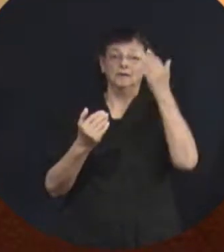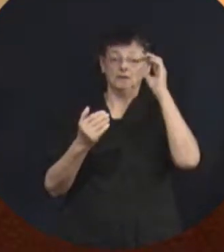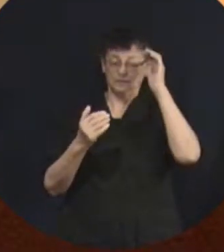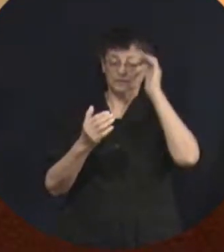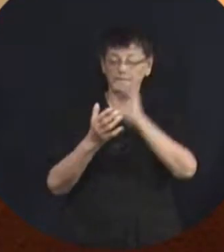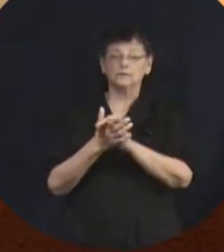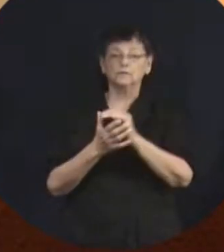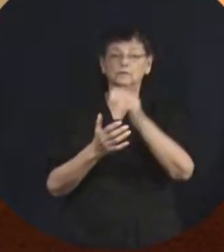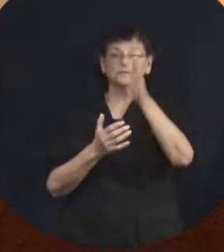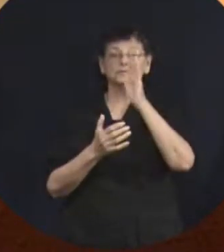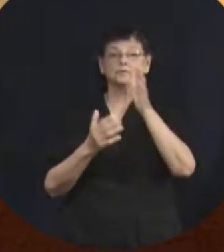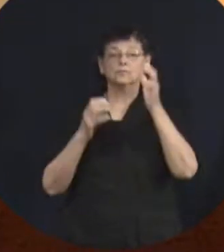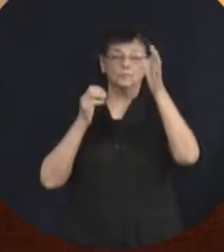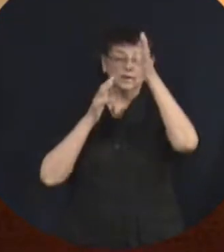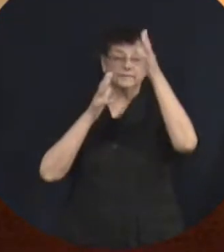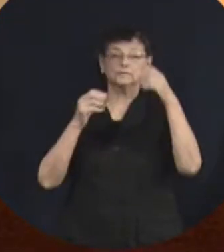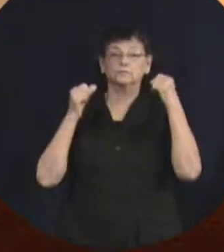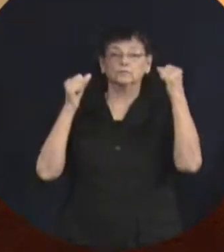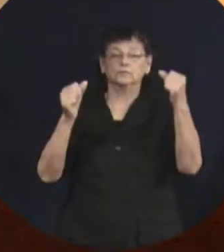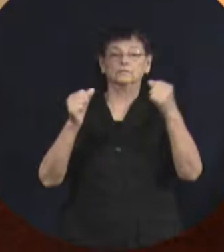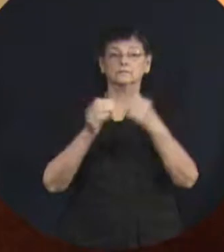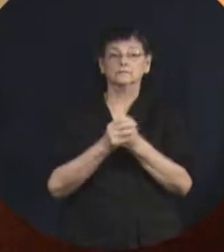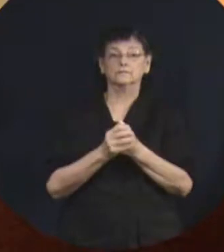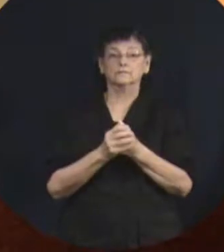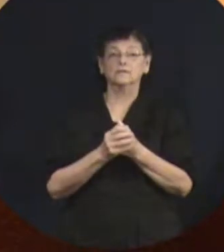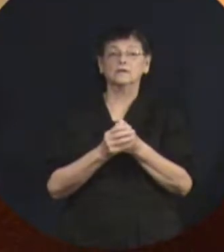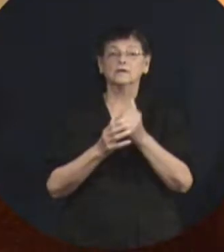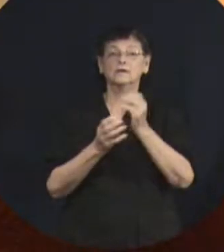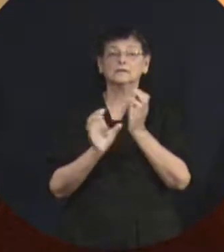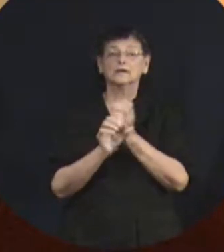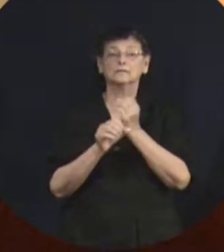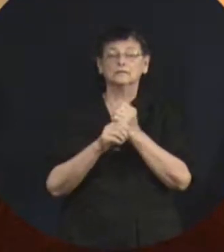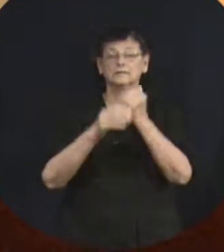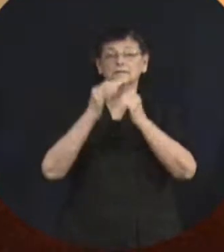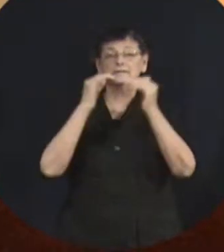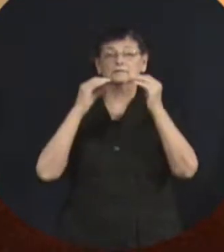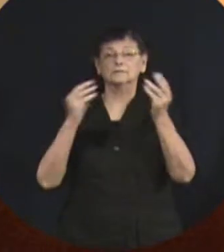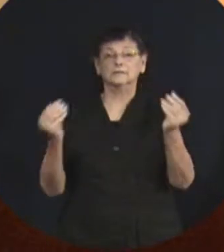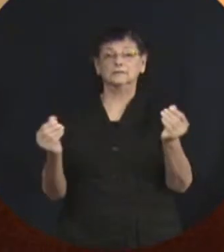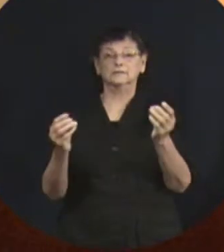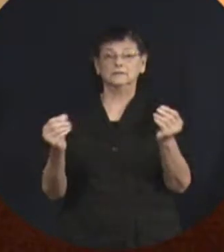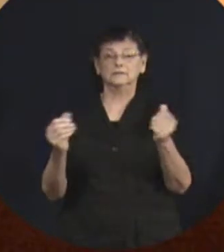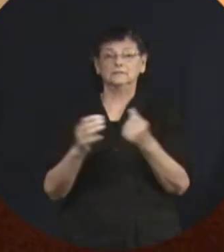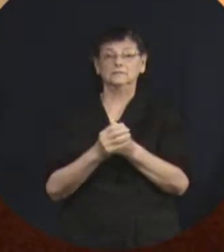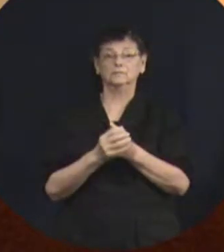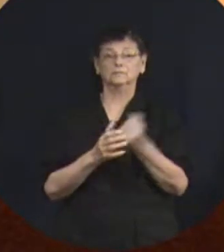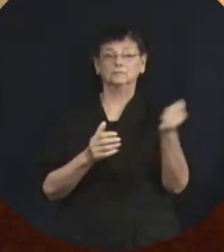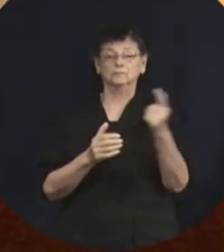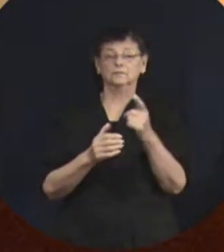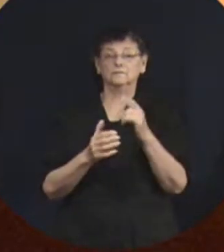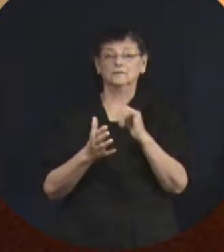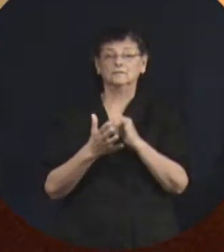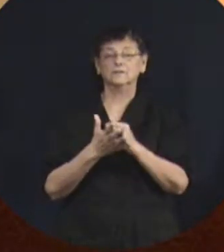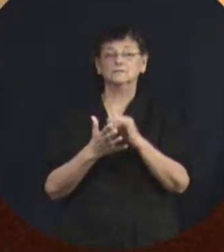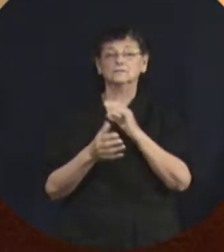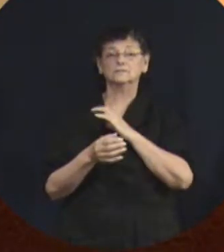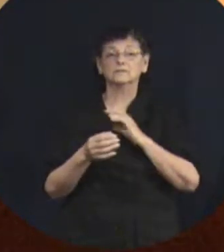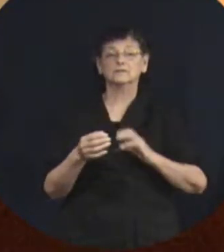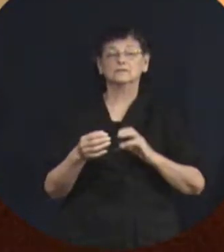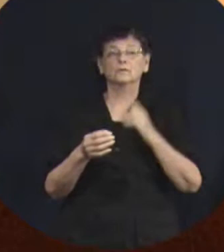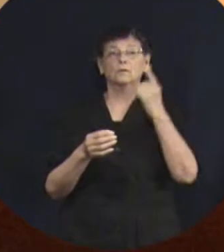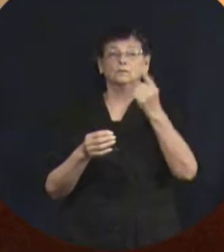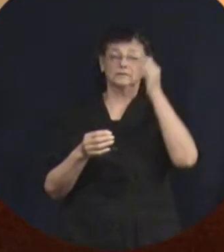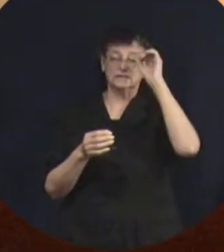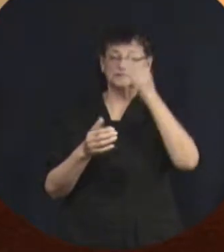en Dios, Padre Todopoderoso, Creador del cielo y de la tierra. Creo en Jesucristo, su